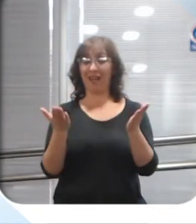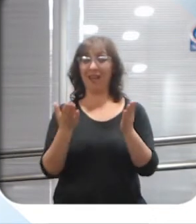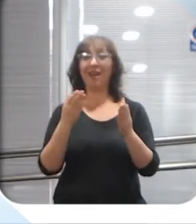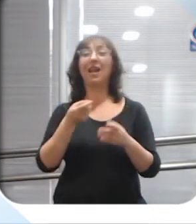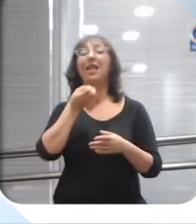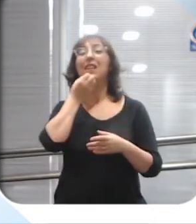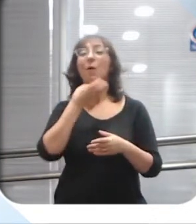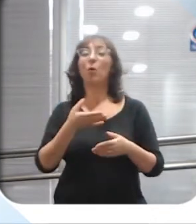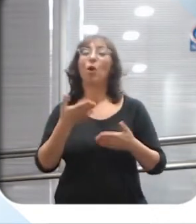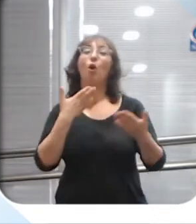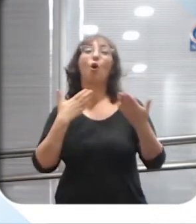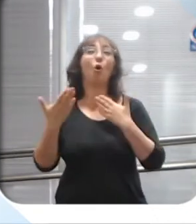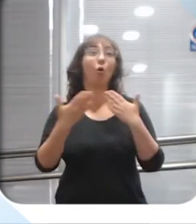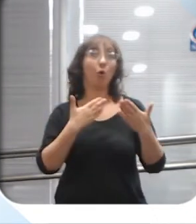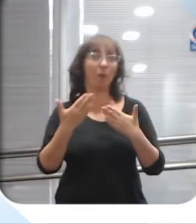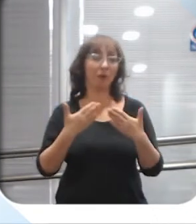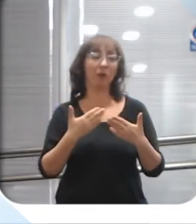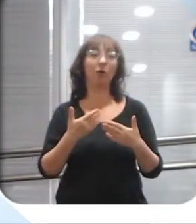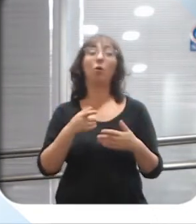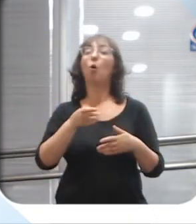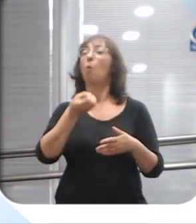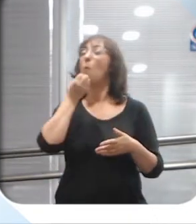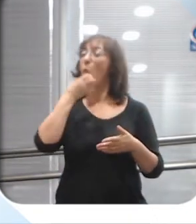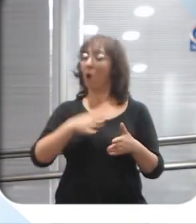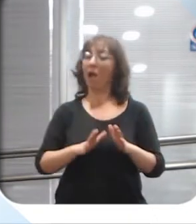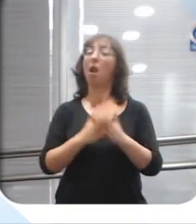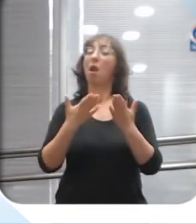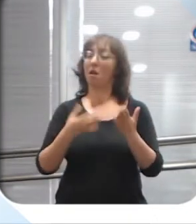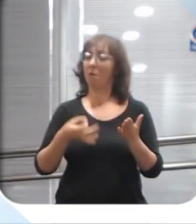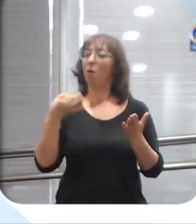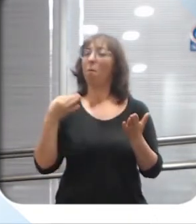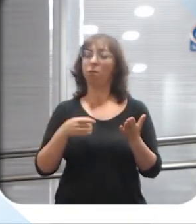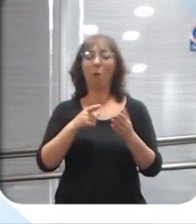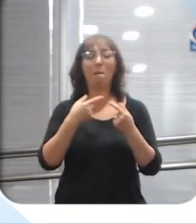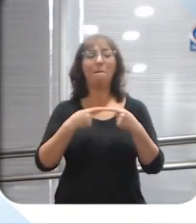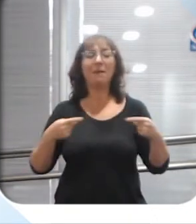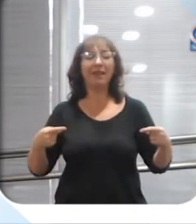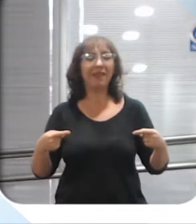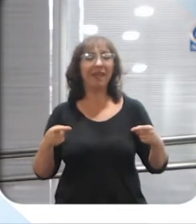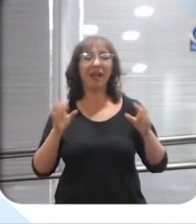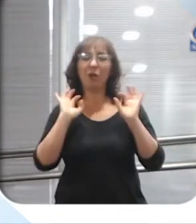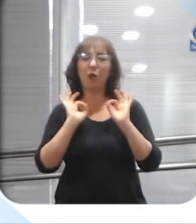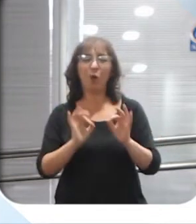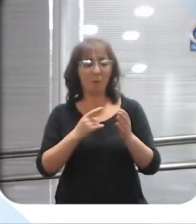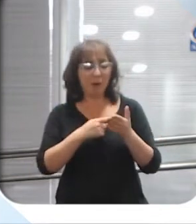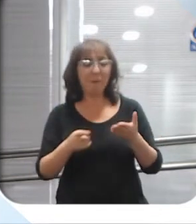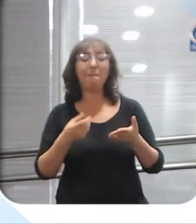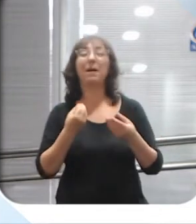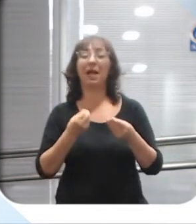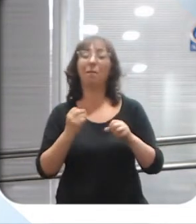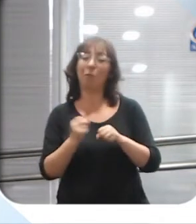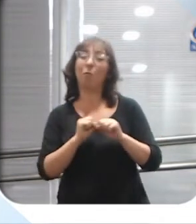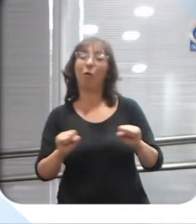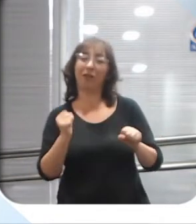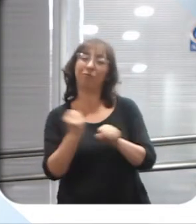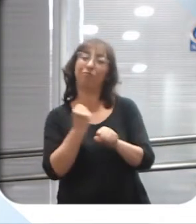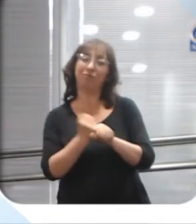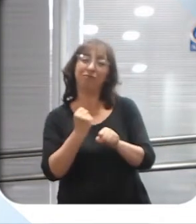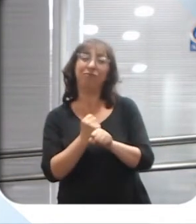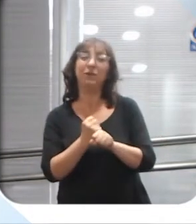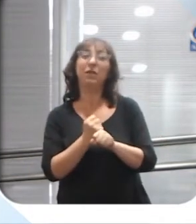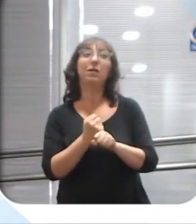Está bueno conversar, que es un muy buen libro también, con mucho material que estaba buenísimo para trabajar, pero